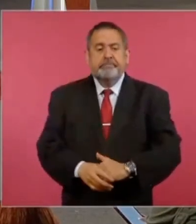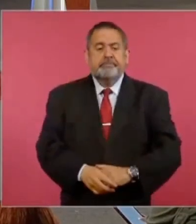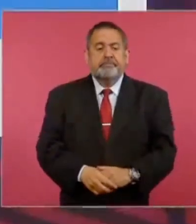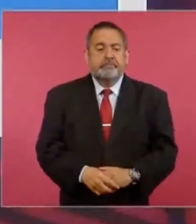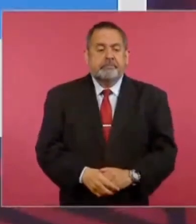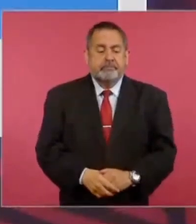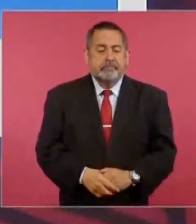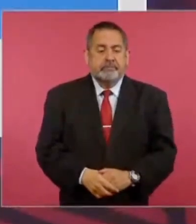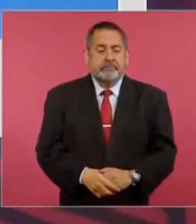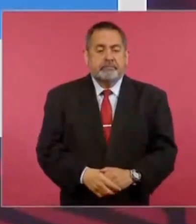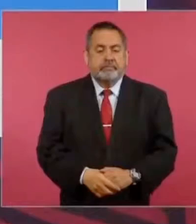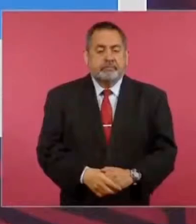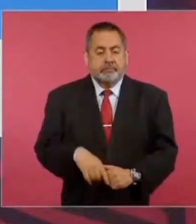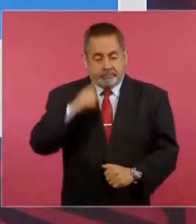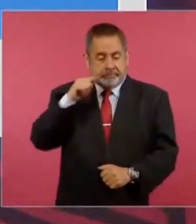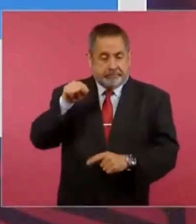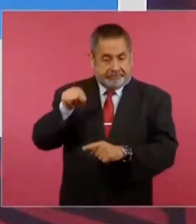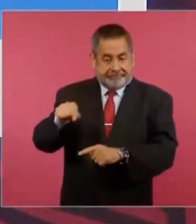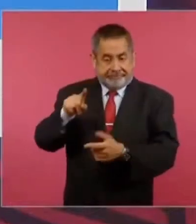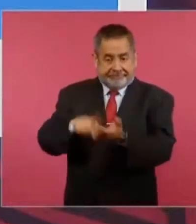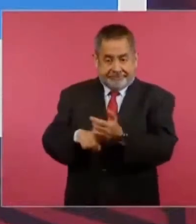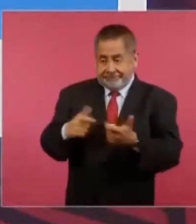Pero al tener este fondo,